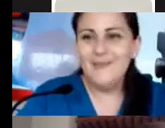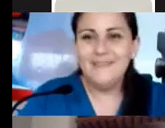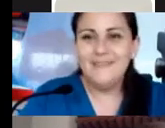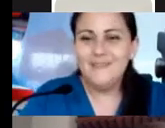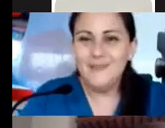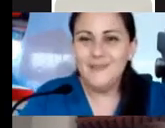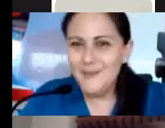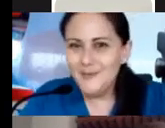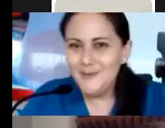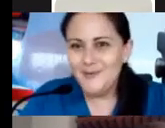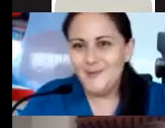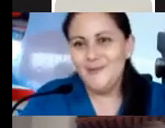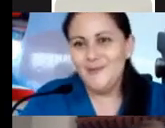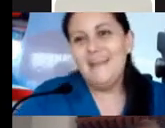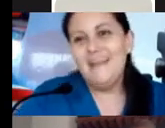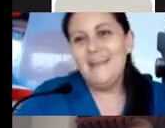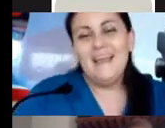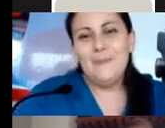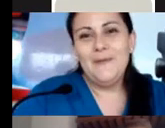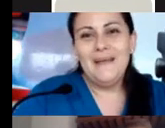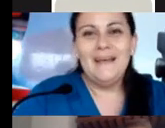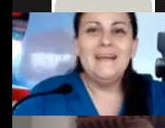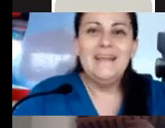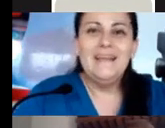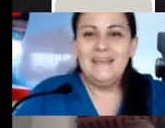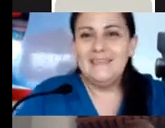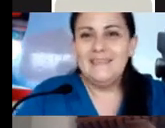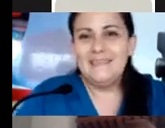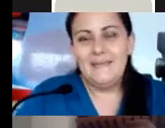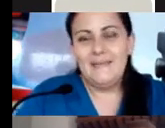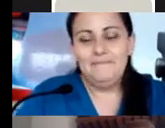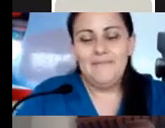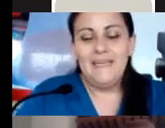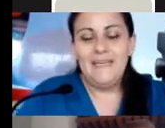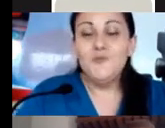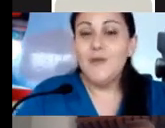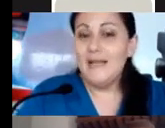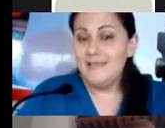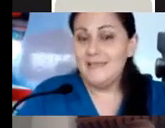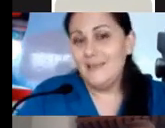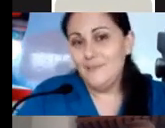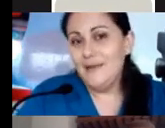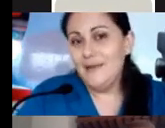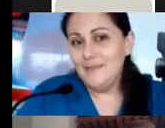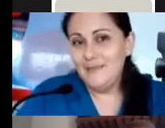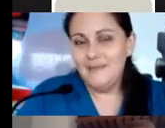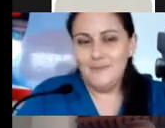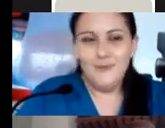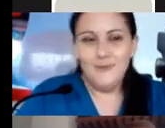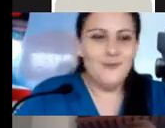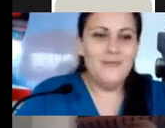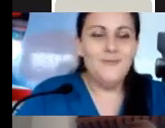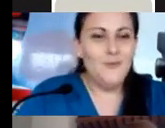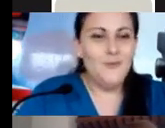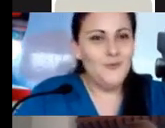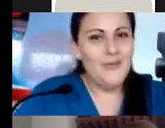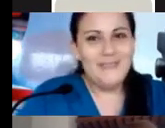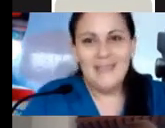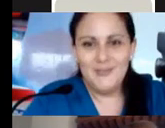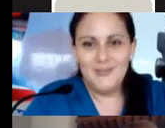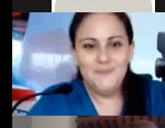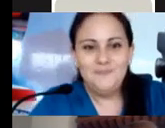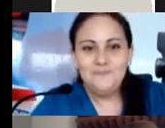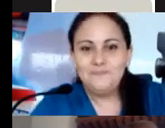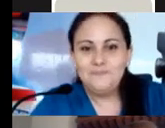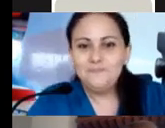aguarrás, ni cuanto químico se le ocurra que pueda tener en su casa y que le pueda servir de pronto, ¿verdad? No